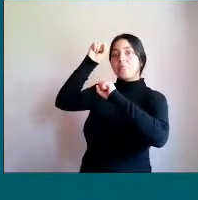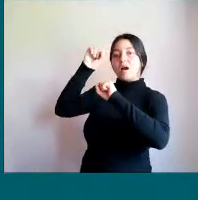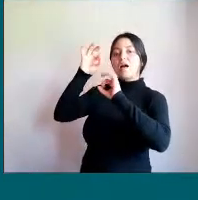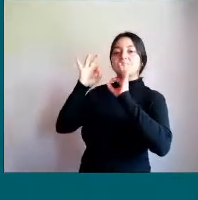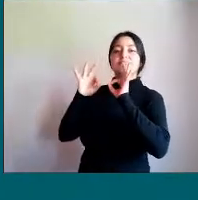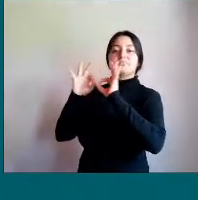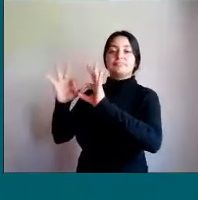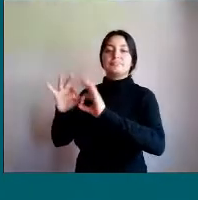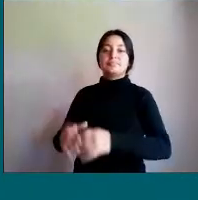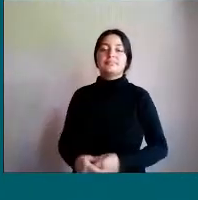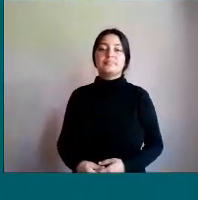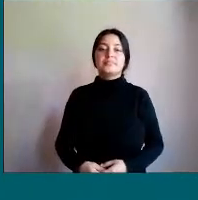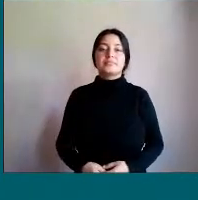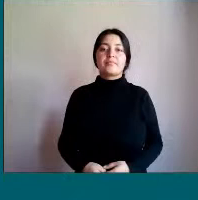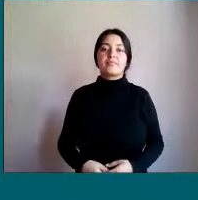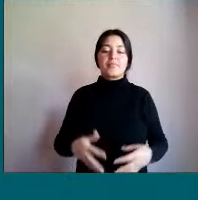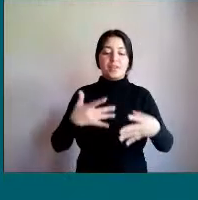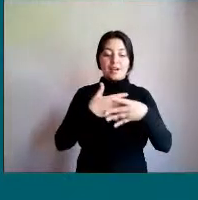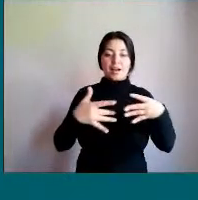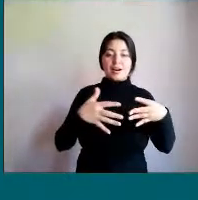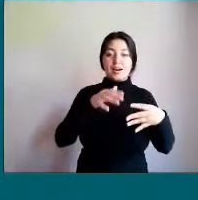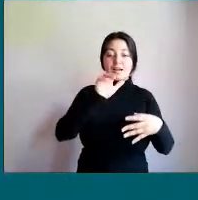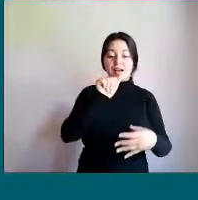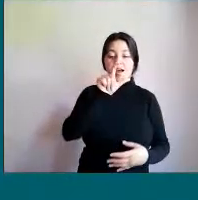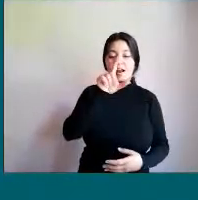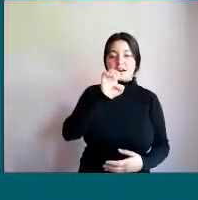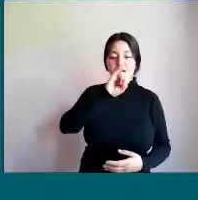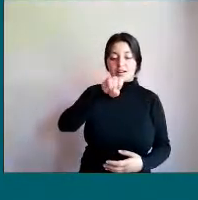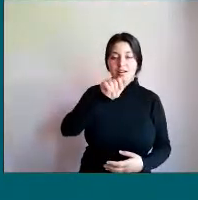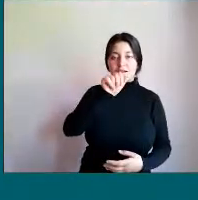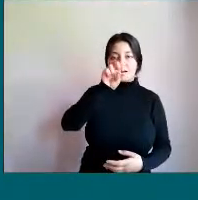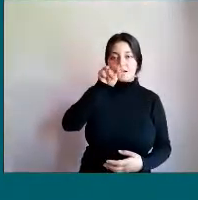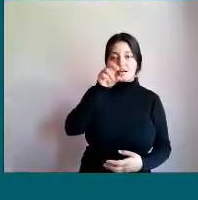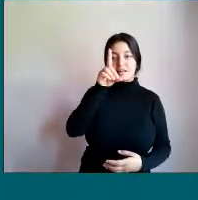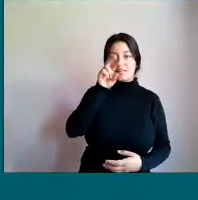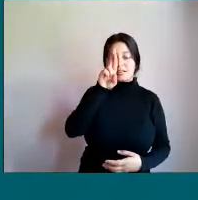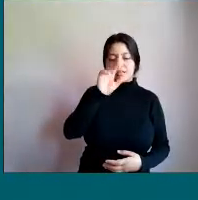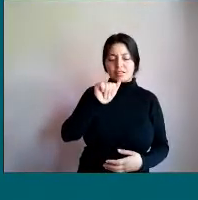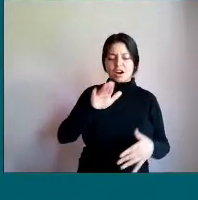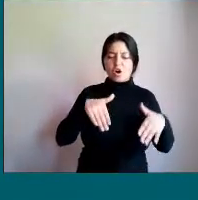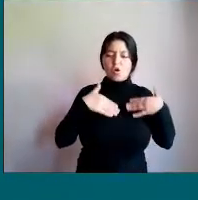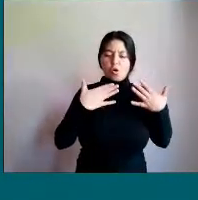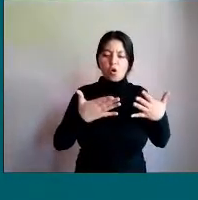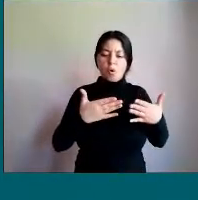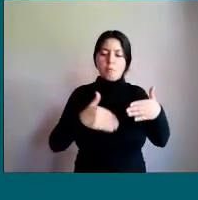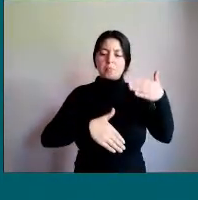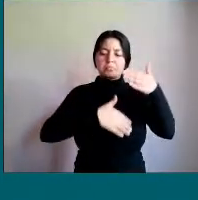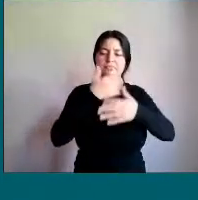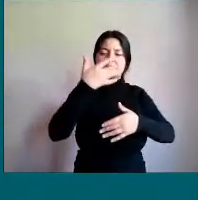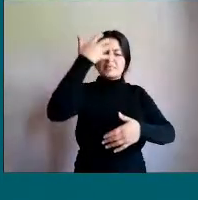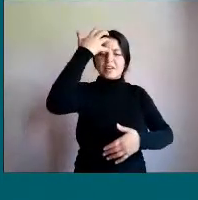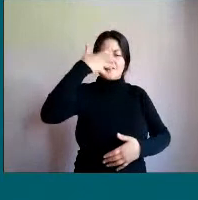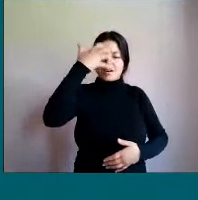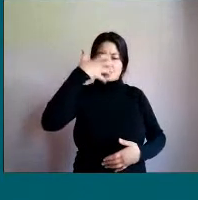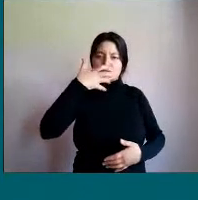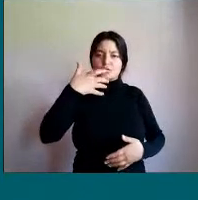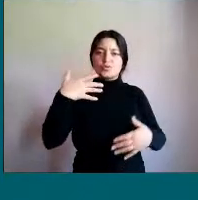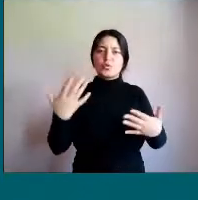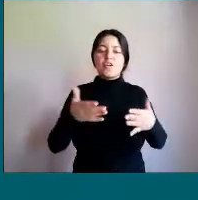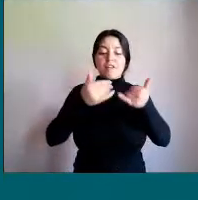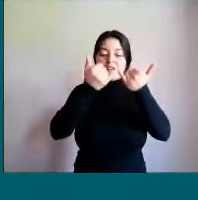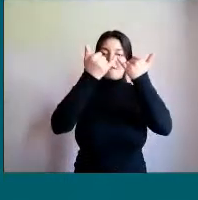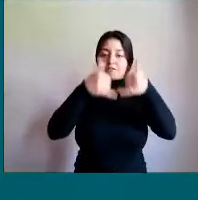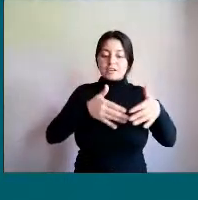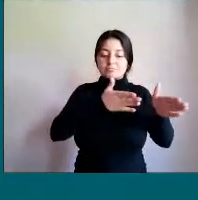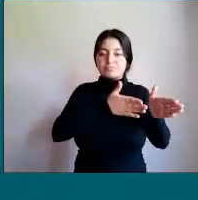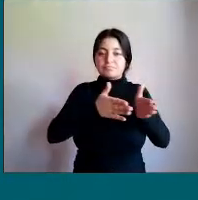Alejandro me dice, ¿cómo crees que podemos dejar de calificar y empezar a evaluar y sobre todo ver que los resultados también hablan de nuestro trabajo? Bueno, pues introduciendo